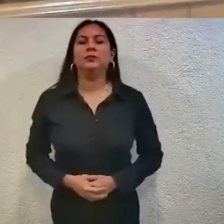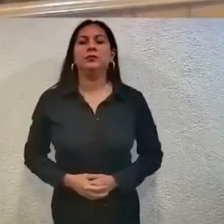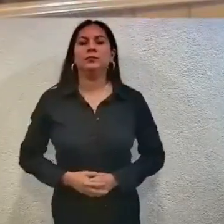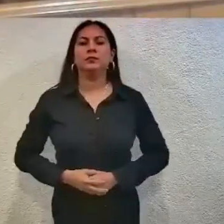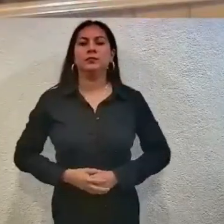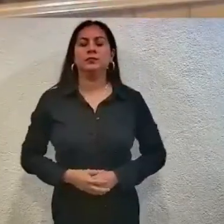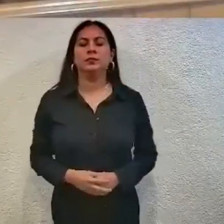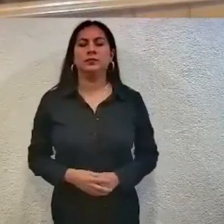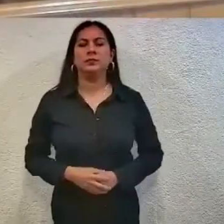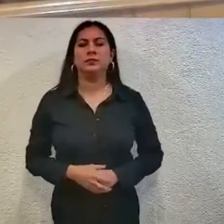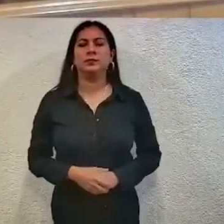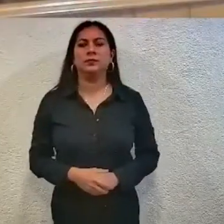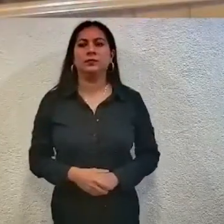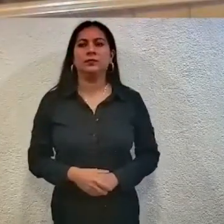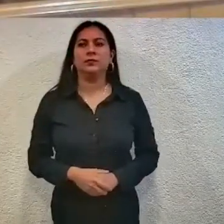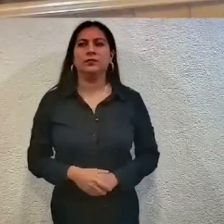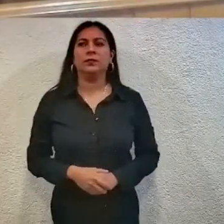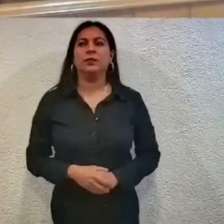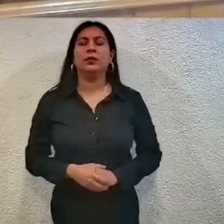y a todos.